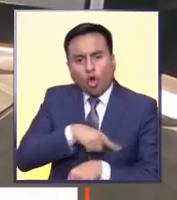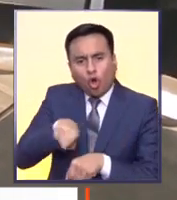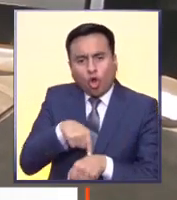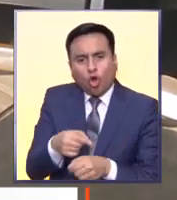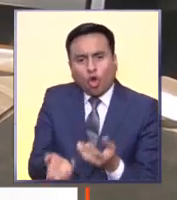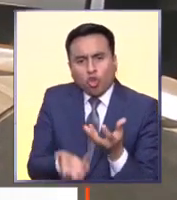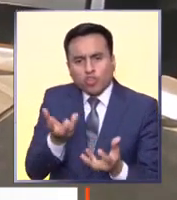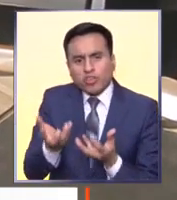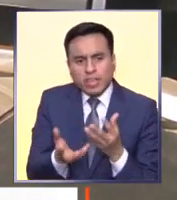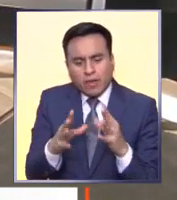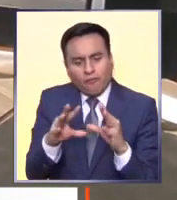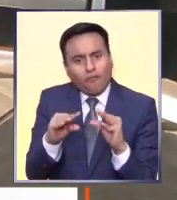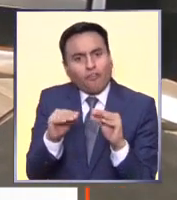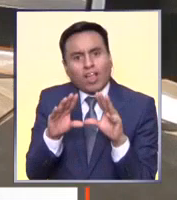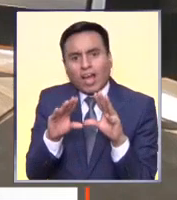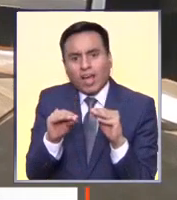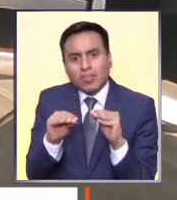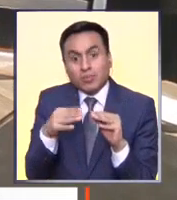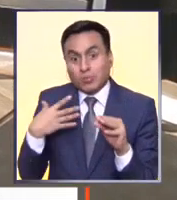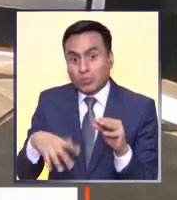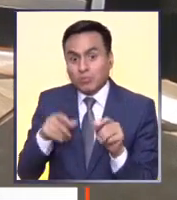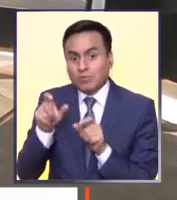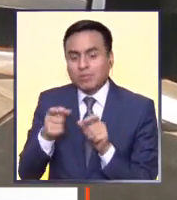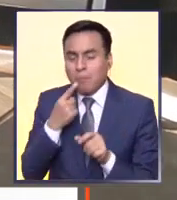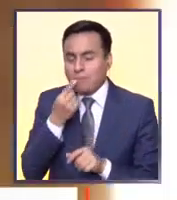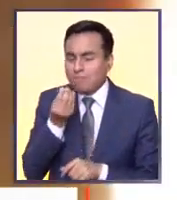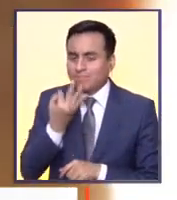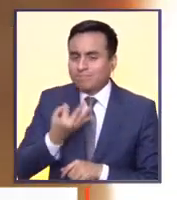queda tan blando que es irresistible para cualquier paladar.